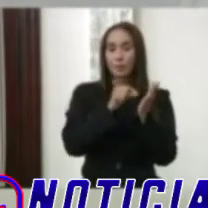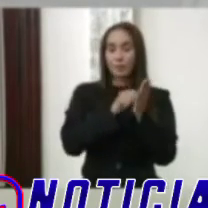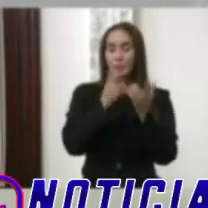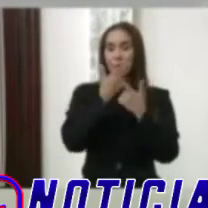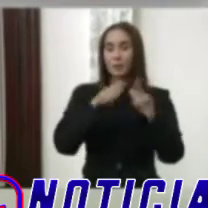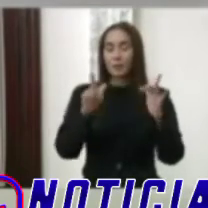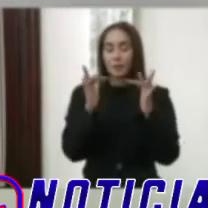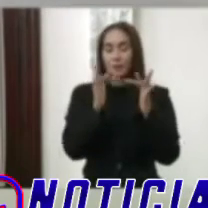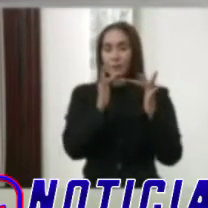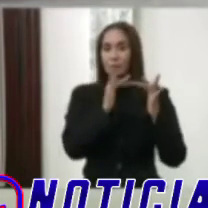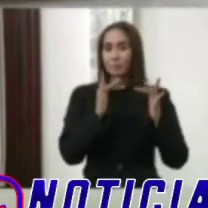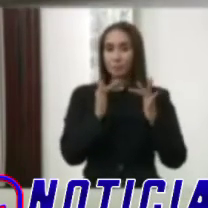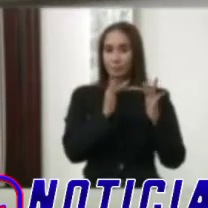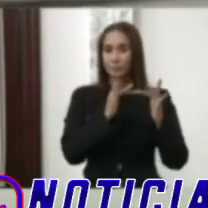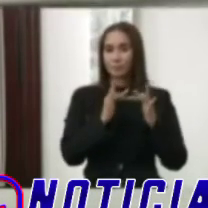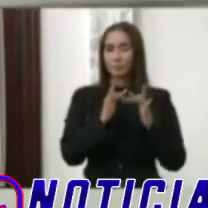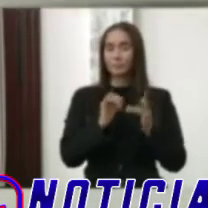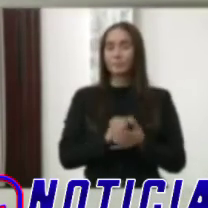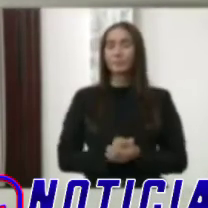digital.